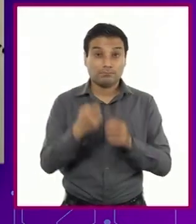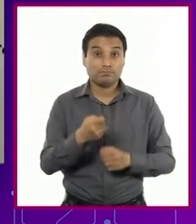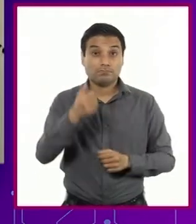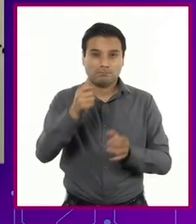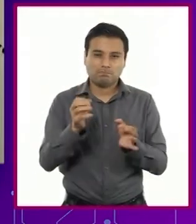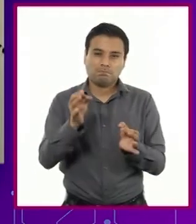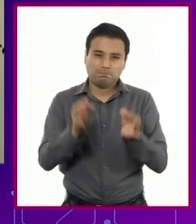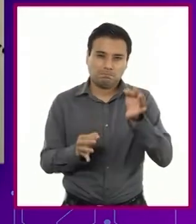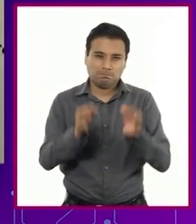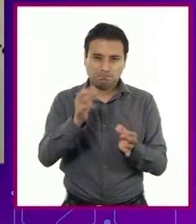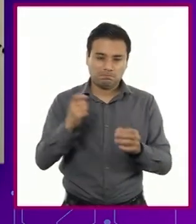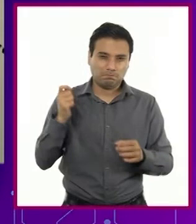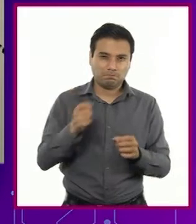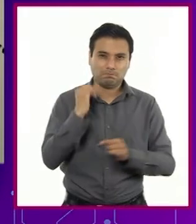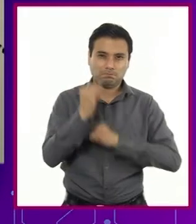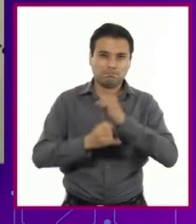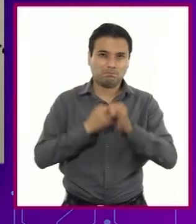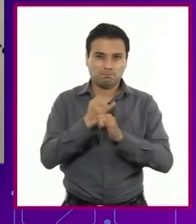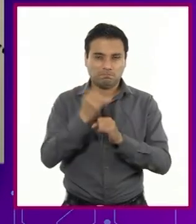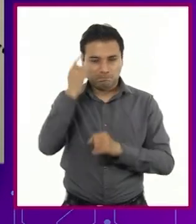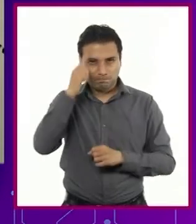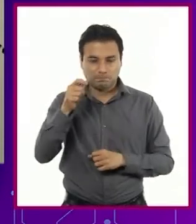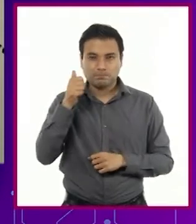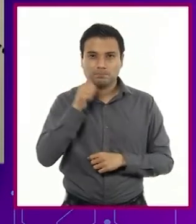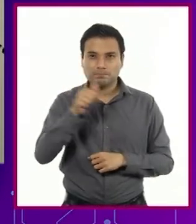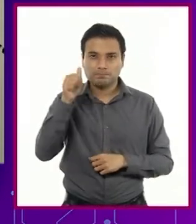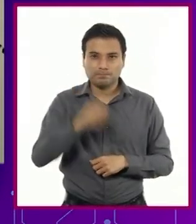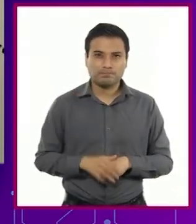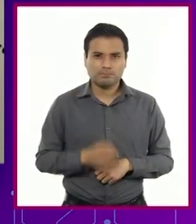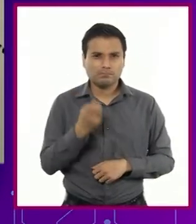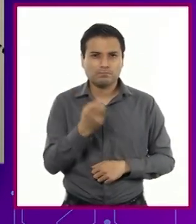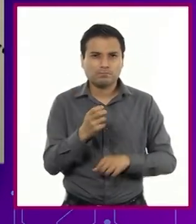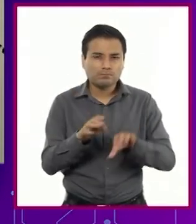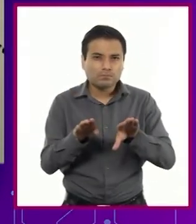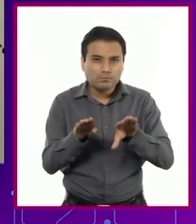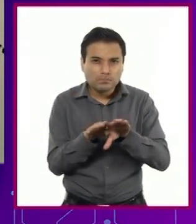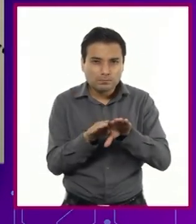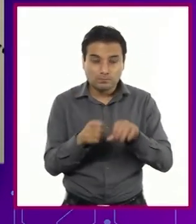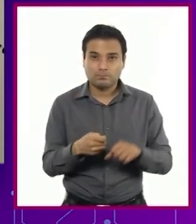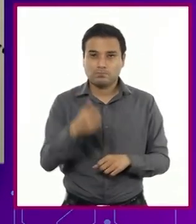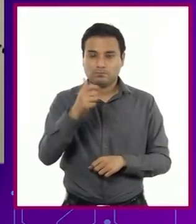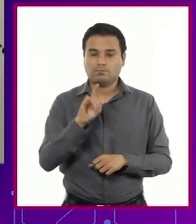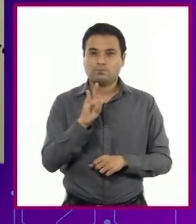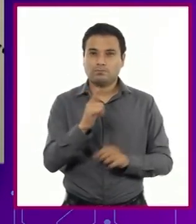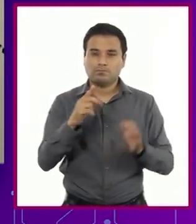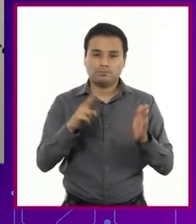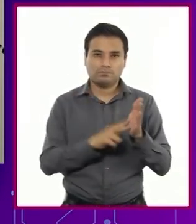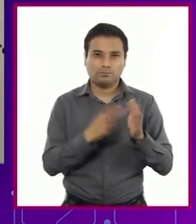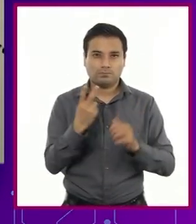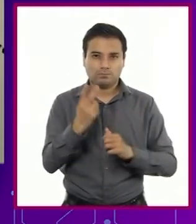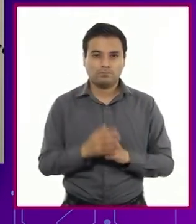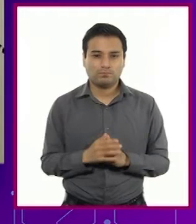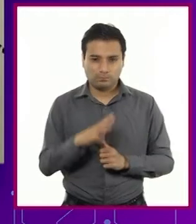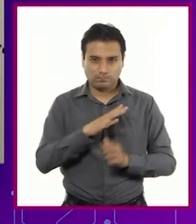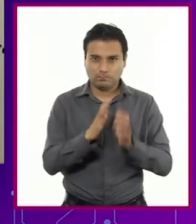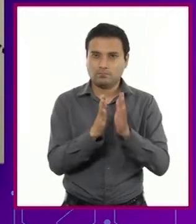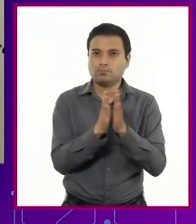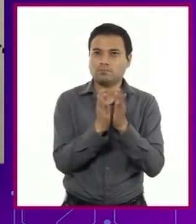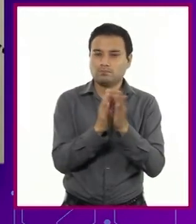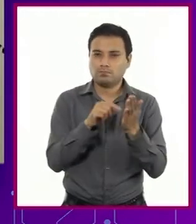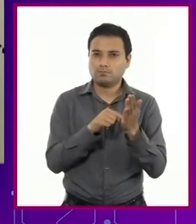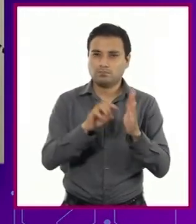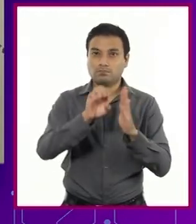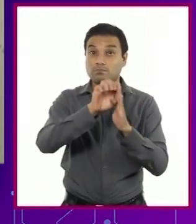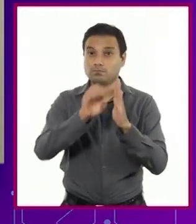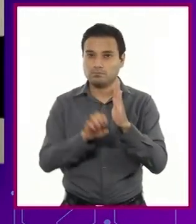Penal Internacional Permanente, la cual quedó instituida el 1 de julio de 2002, con la publicación del Estatuto de